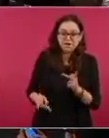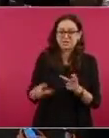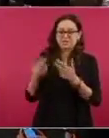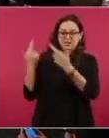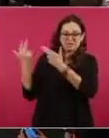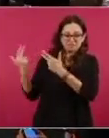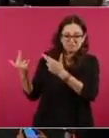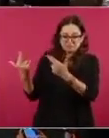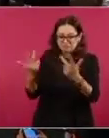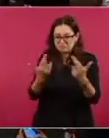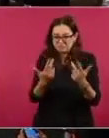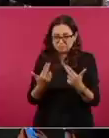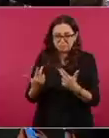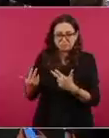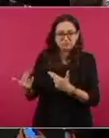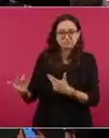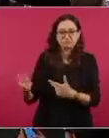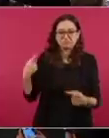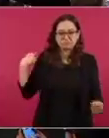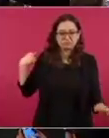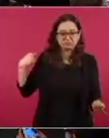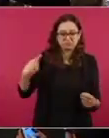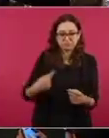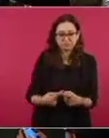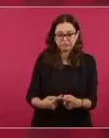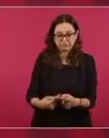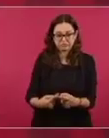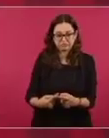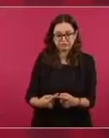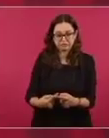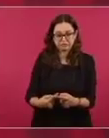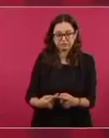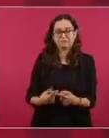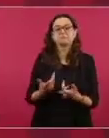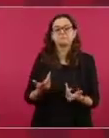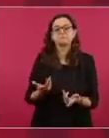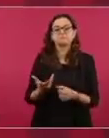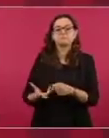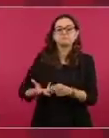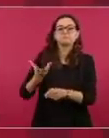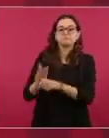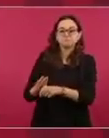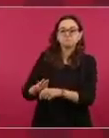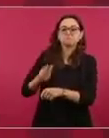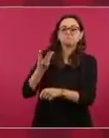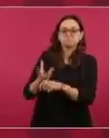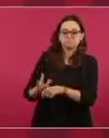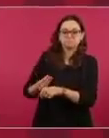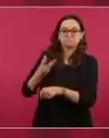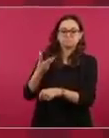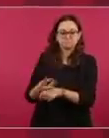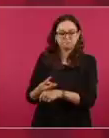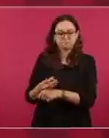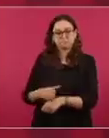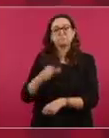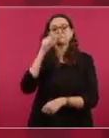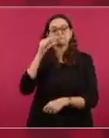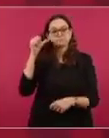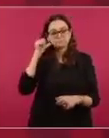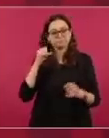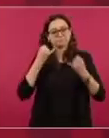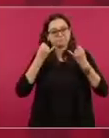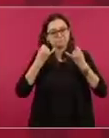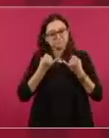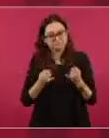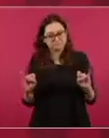muy deteriorado y se decidió rehabilitarlo, y ayer lo